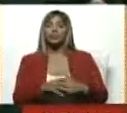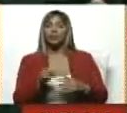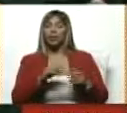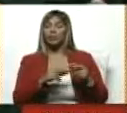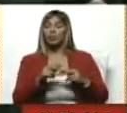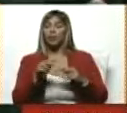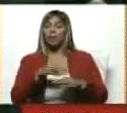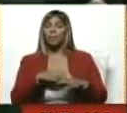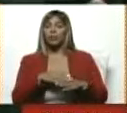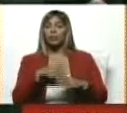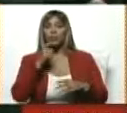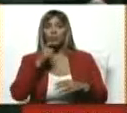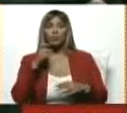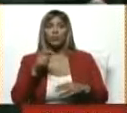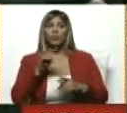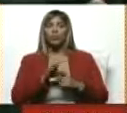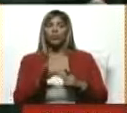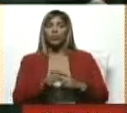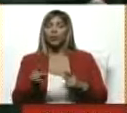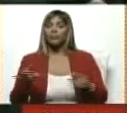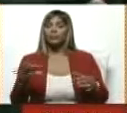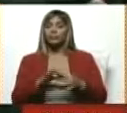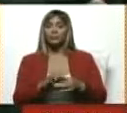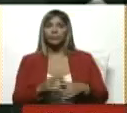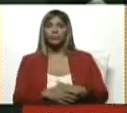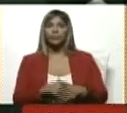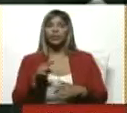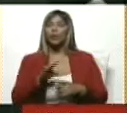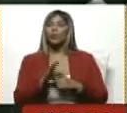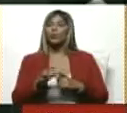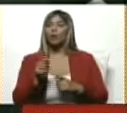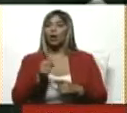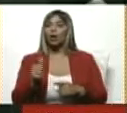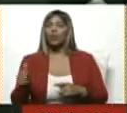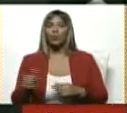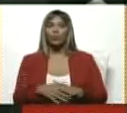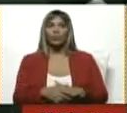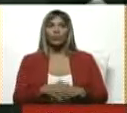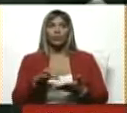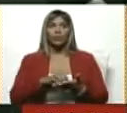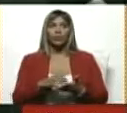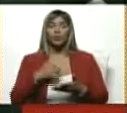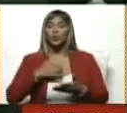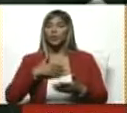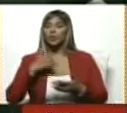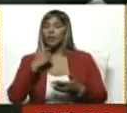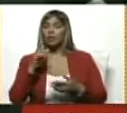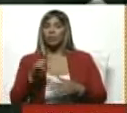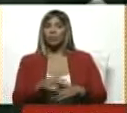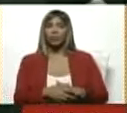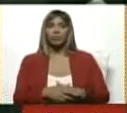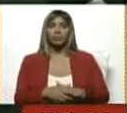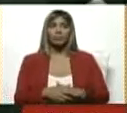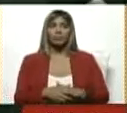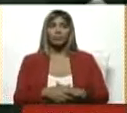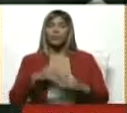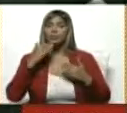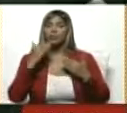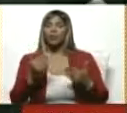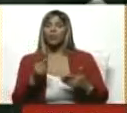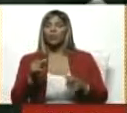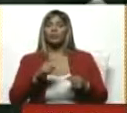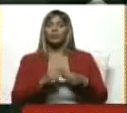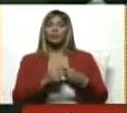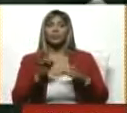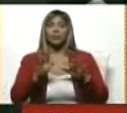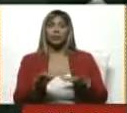estructuras del Ministerio del Poder Popular para la Cultura y articulan con los cultores de cada uno de estos estados. Yo quisiera saludar a los integrantes